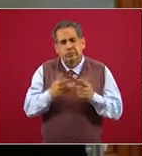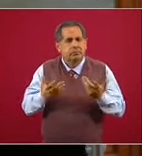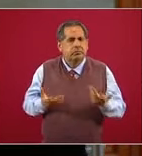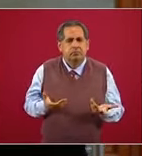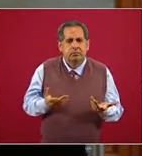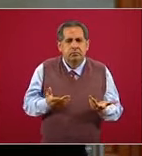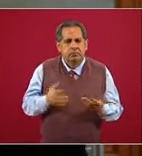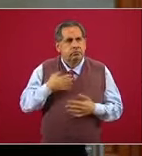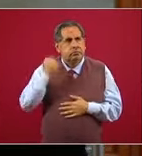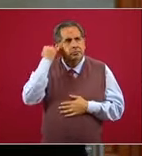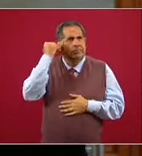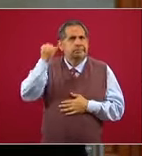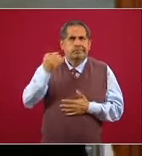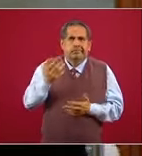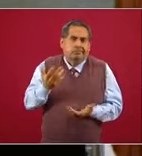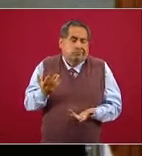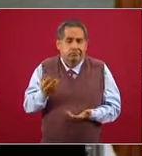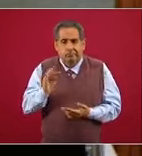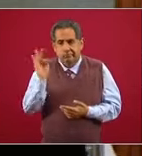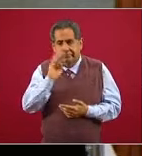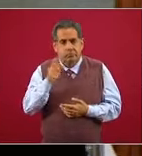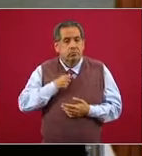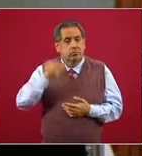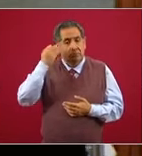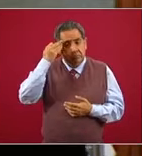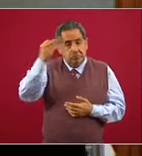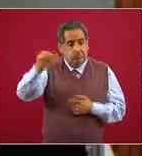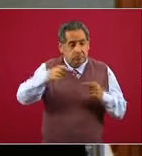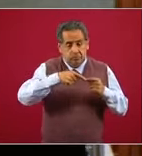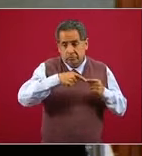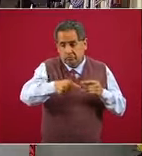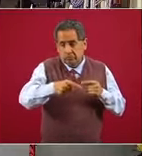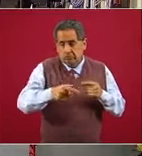vacunas, y me imagino que también el tiempo que